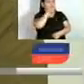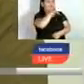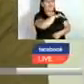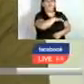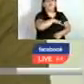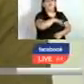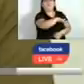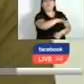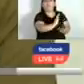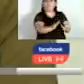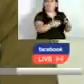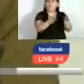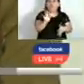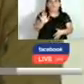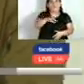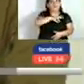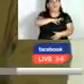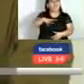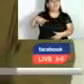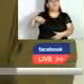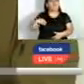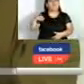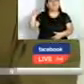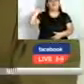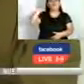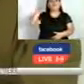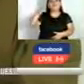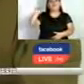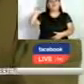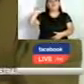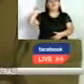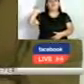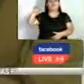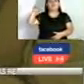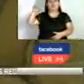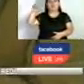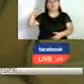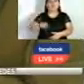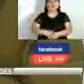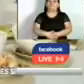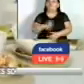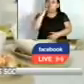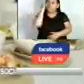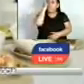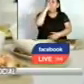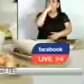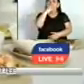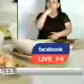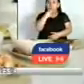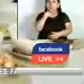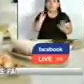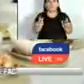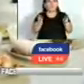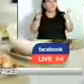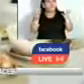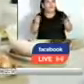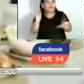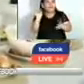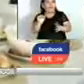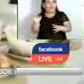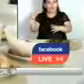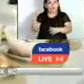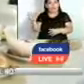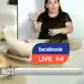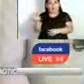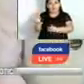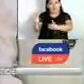gastronómico gracias a la familia Celedón Sosa. ¡Qué bonito! Precisamente hablamos de una pareja